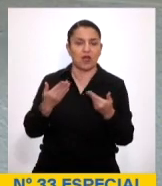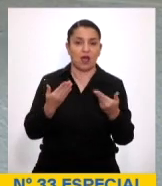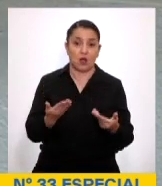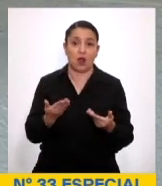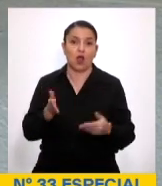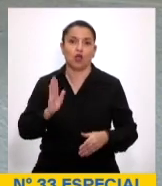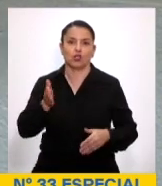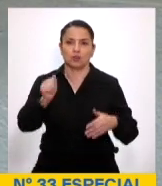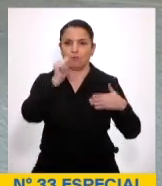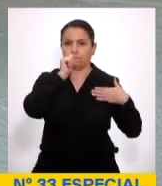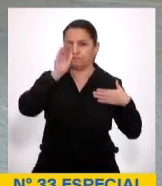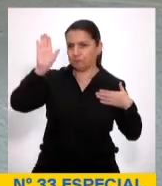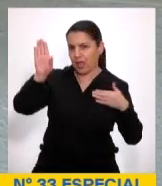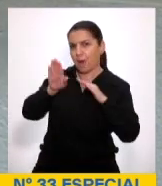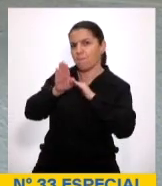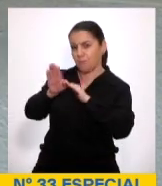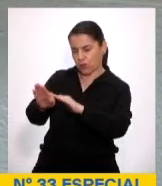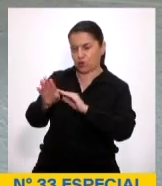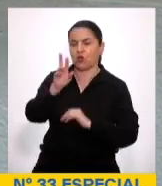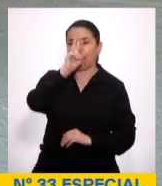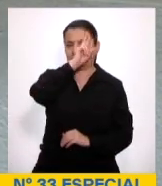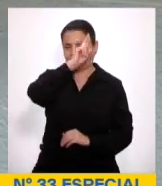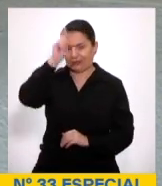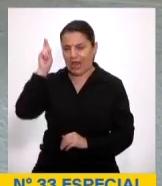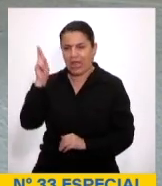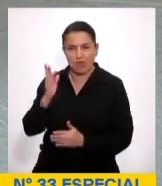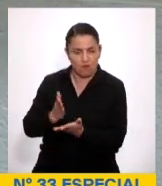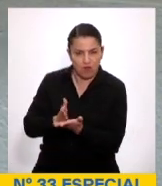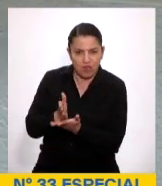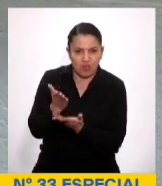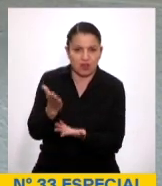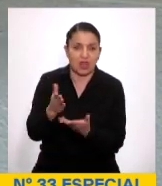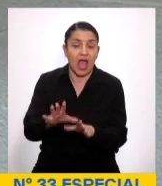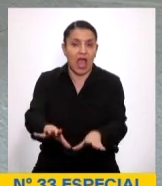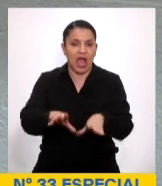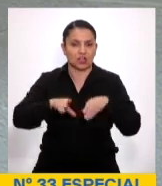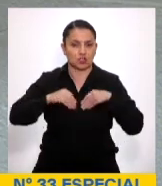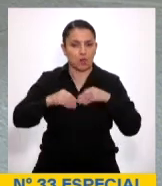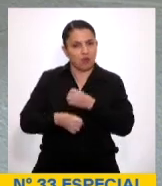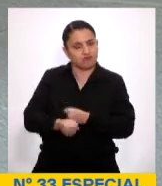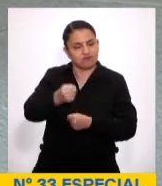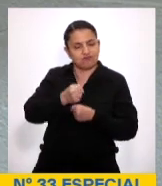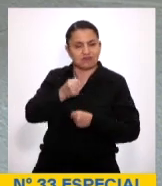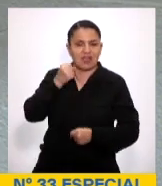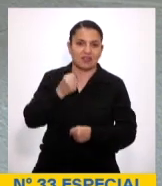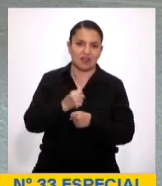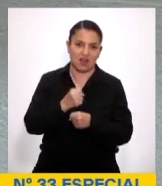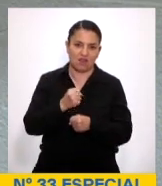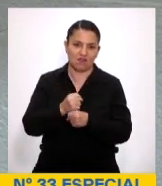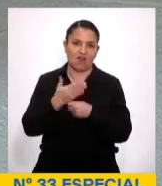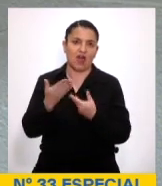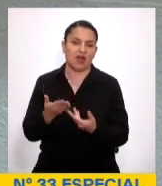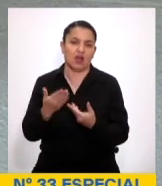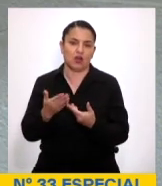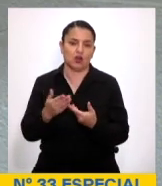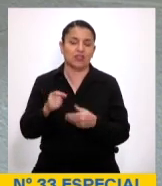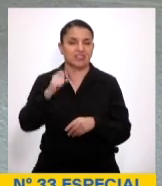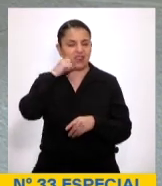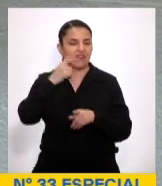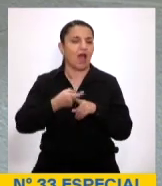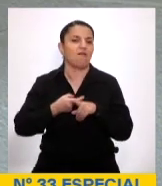fidelidad al rey y asumían funciones para así evitar el entusias de Los Patriotas como de la anarquía que era una amenaza